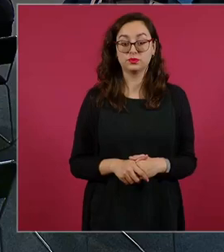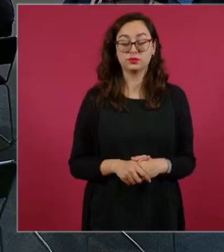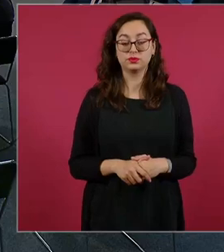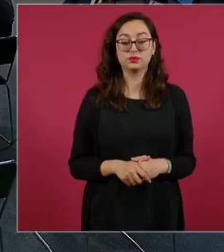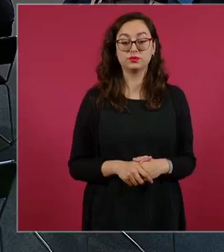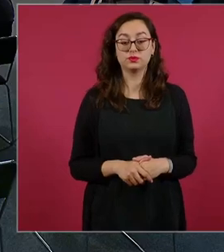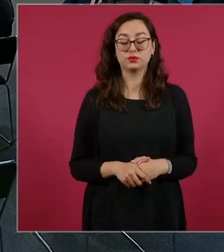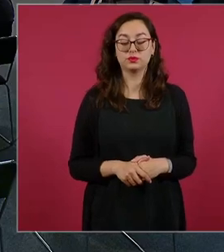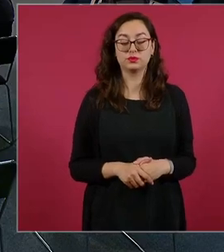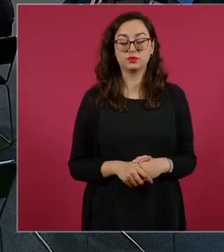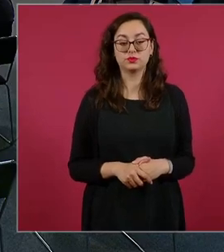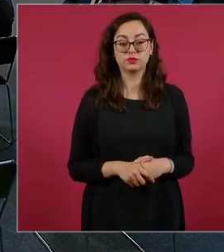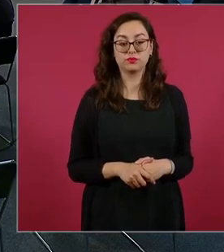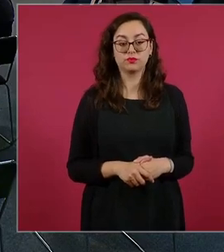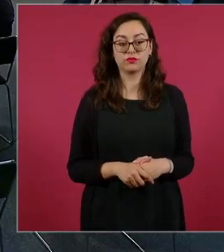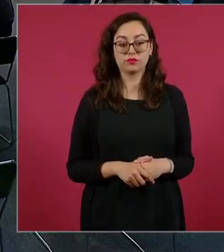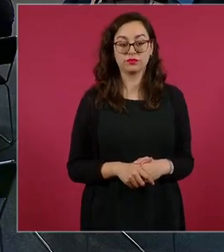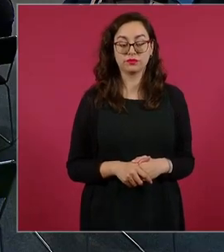Un